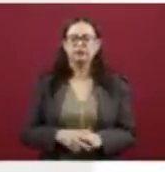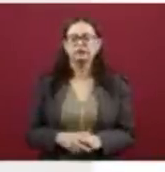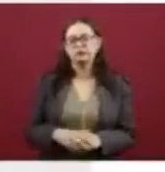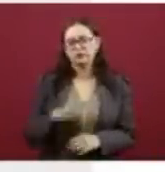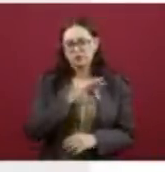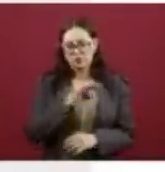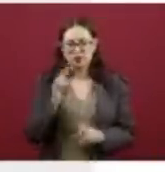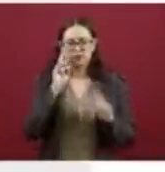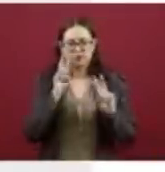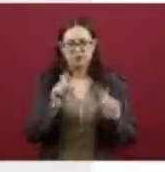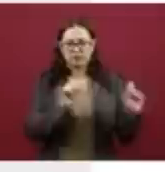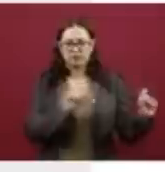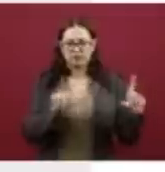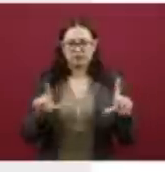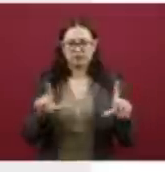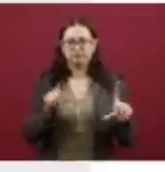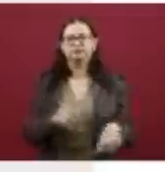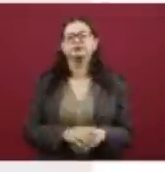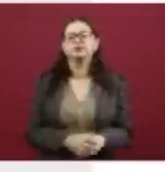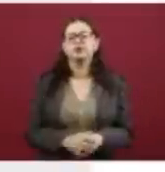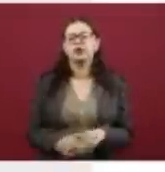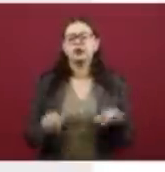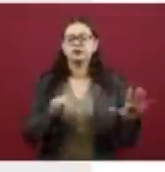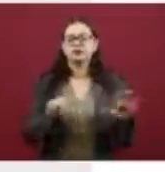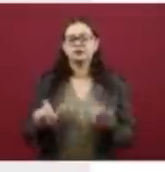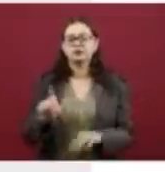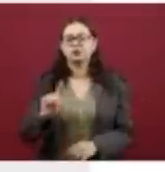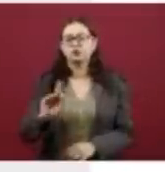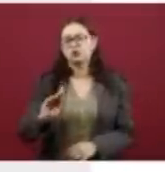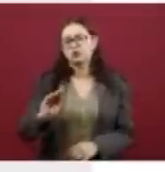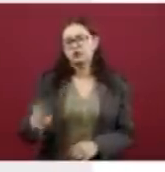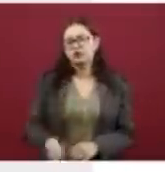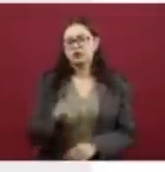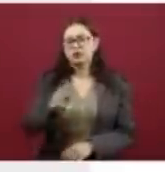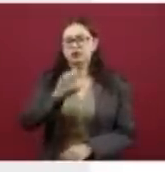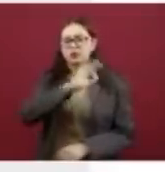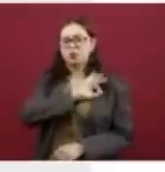ver, de los 792 botones,